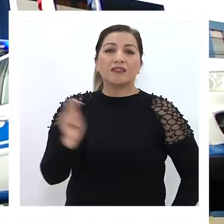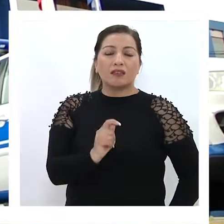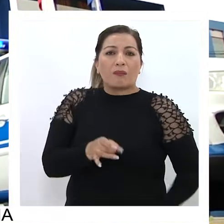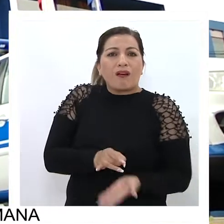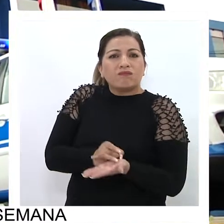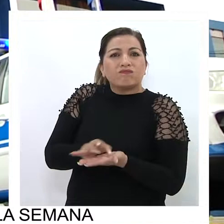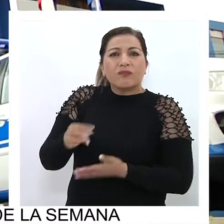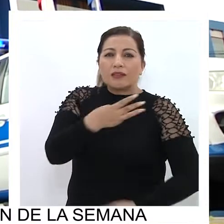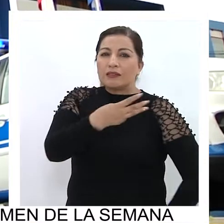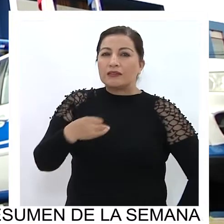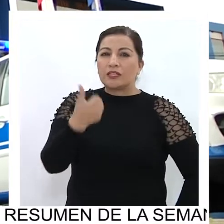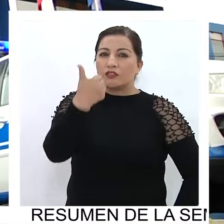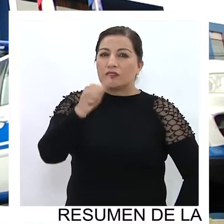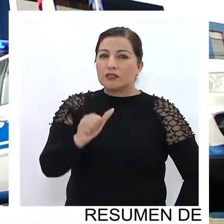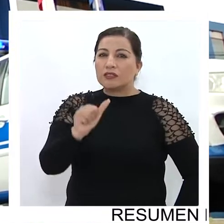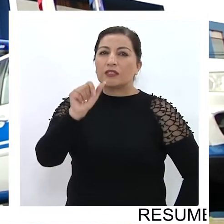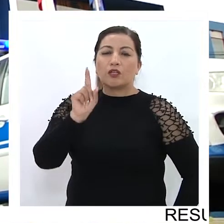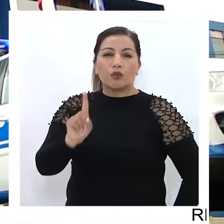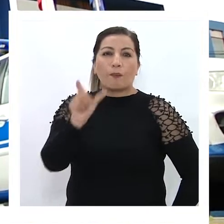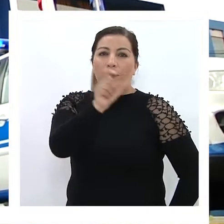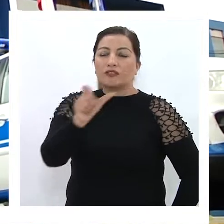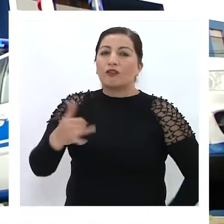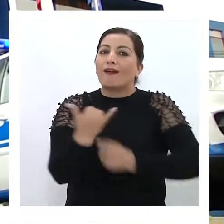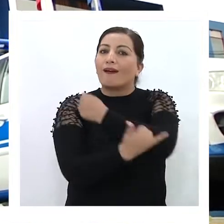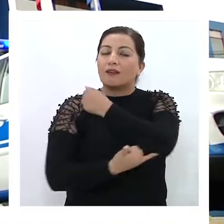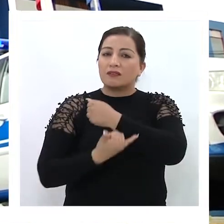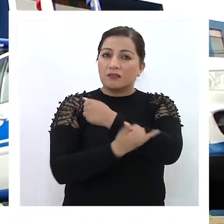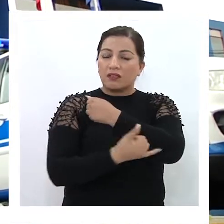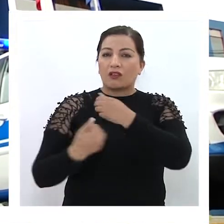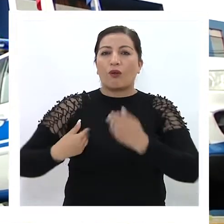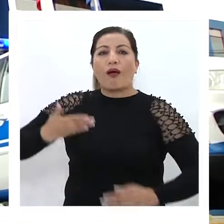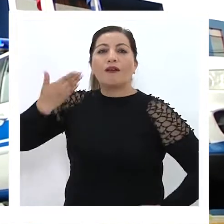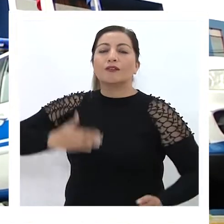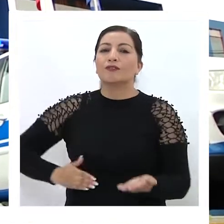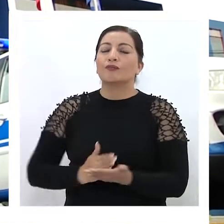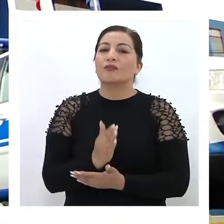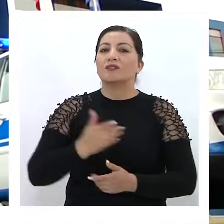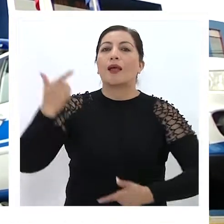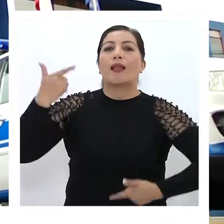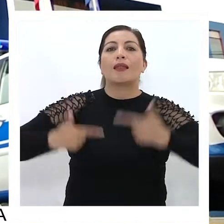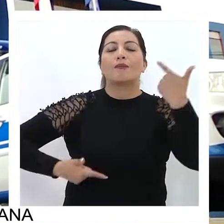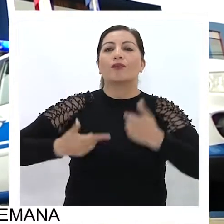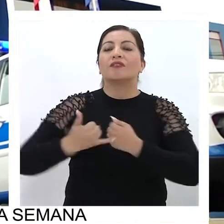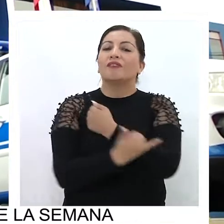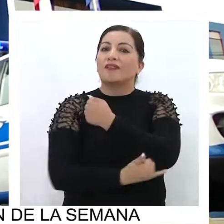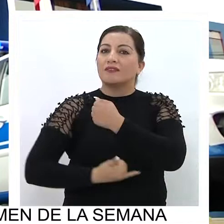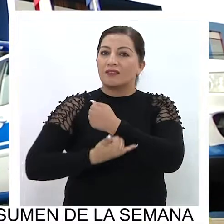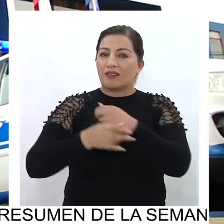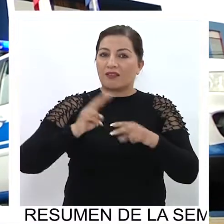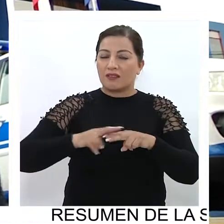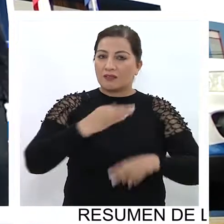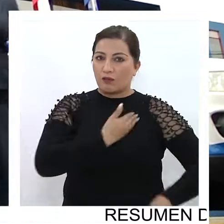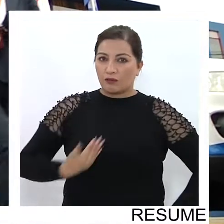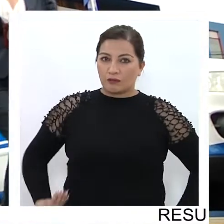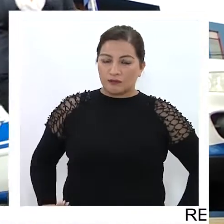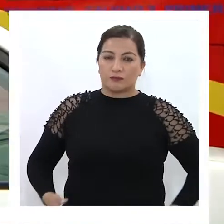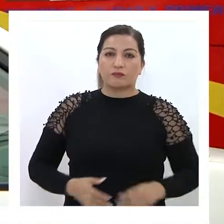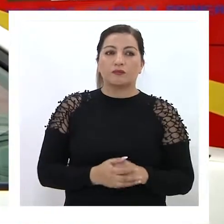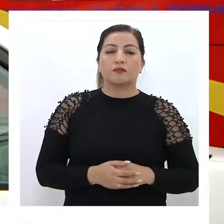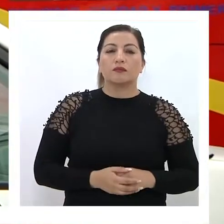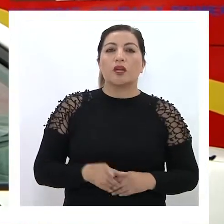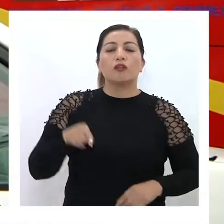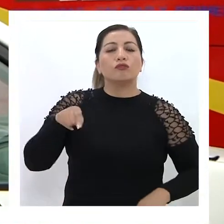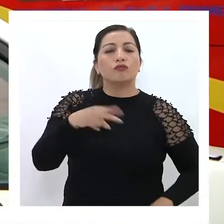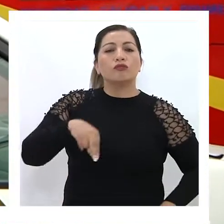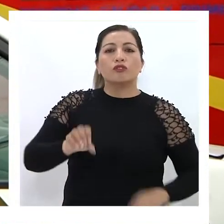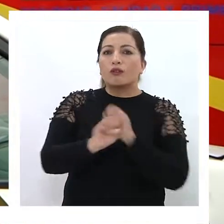expulsados 361 extranjeros, desde que se puso en marcha la política migratoria que desarrolla el gobierno. Hay que